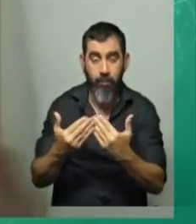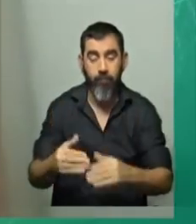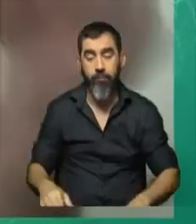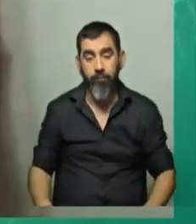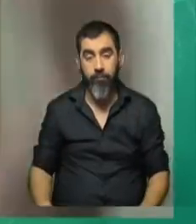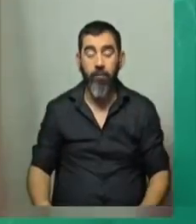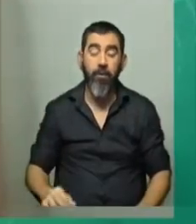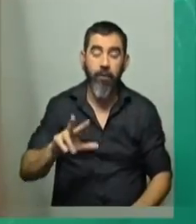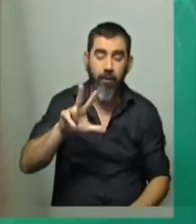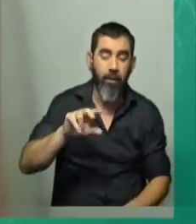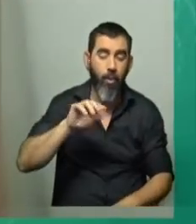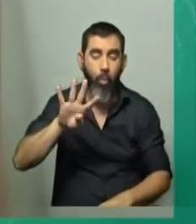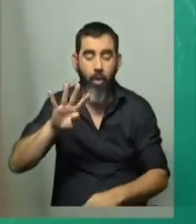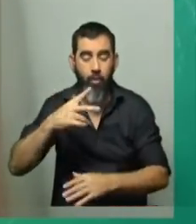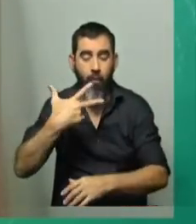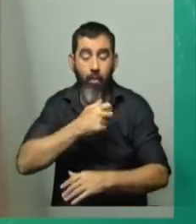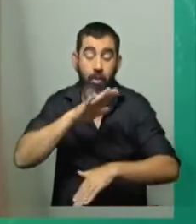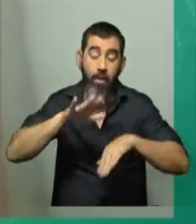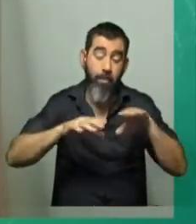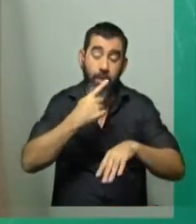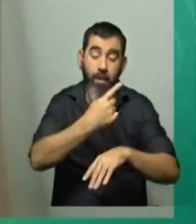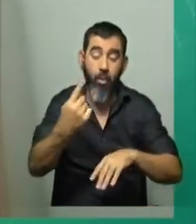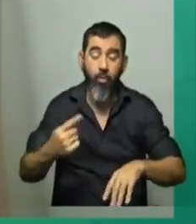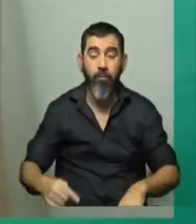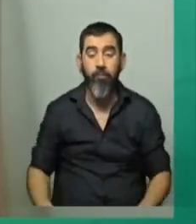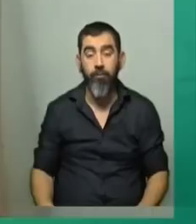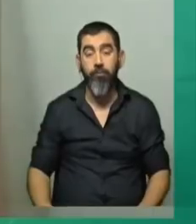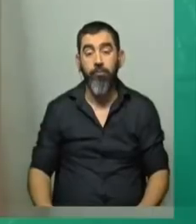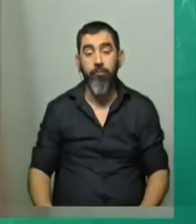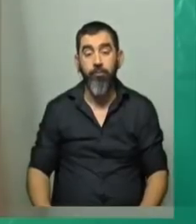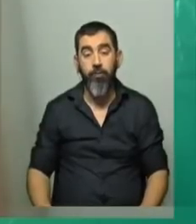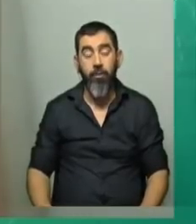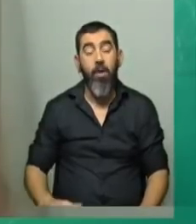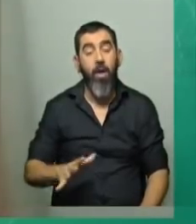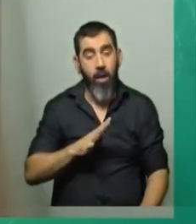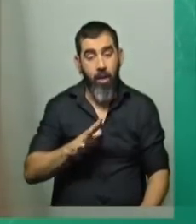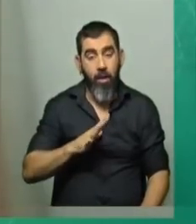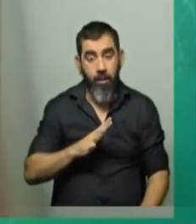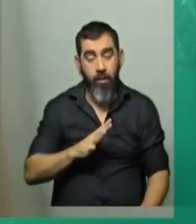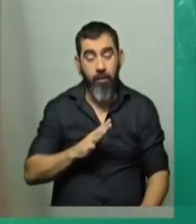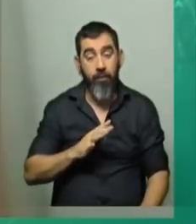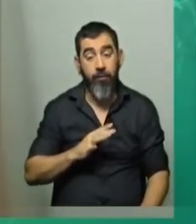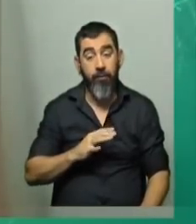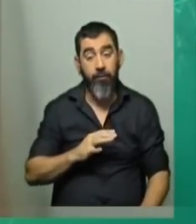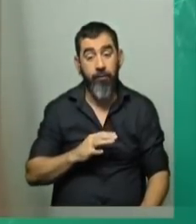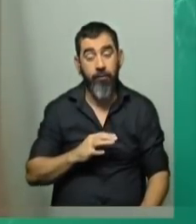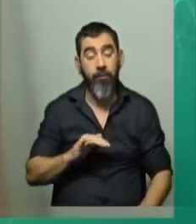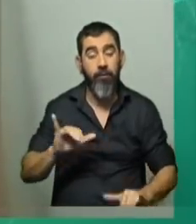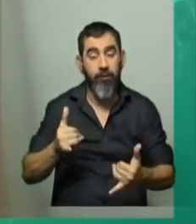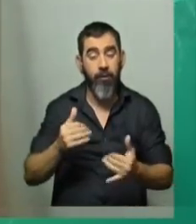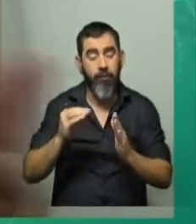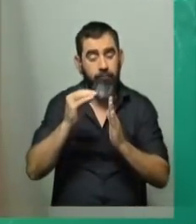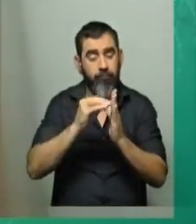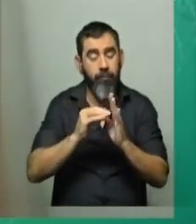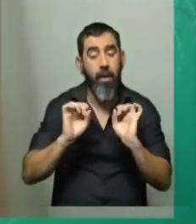de 3, 4 o más dosis, según el caso, según el grupo de edad. Tenemos muchos habiendo pasado la infección